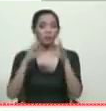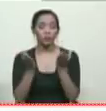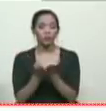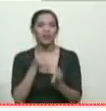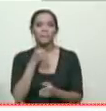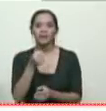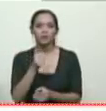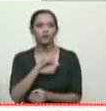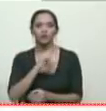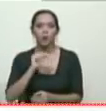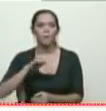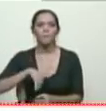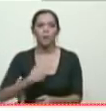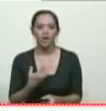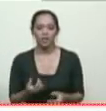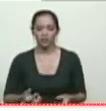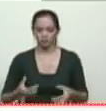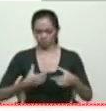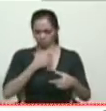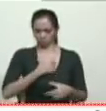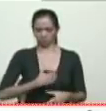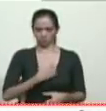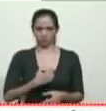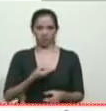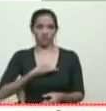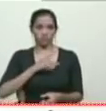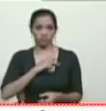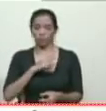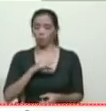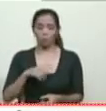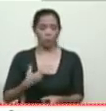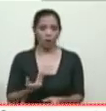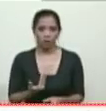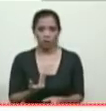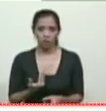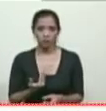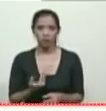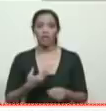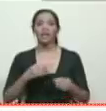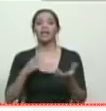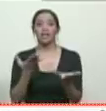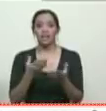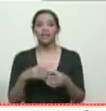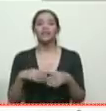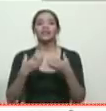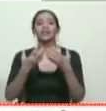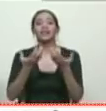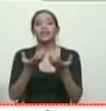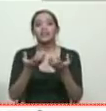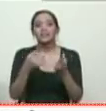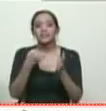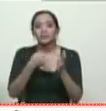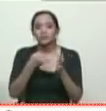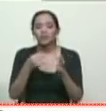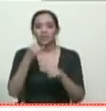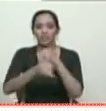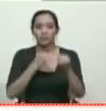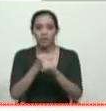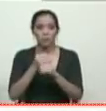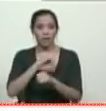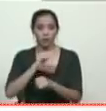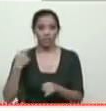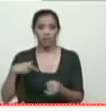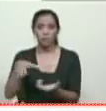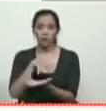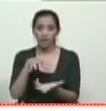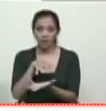pueden autoasignarse una acreditación. Medios y agencias internacionales saben que para evitar inconvenientes innecesarios,